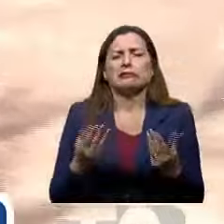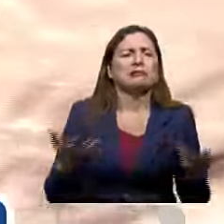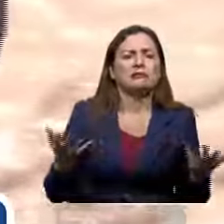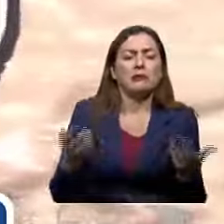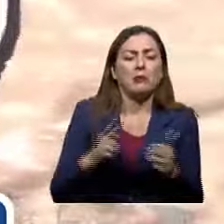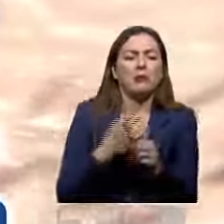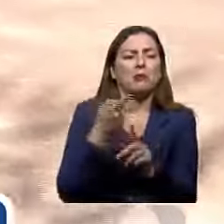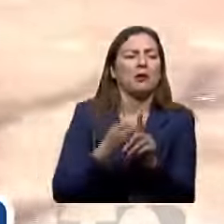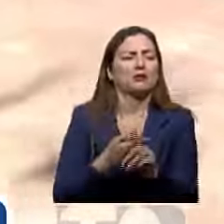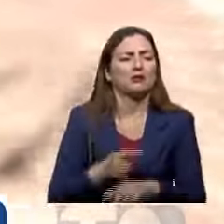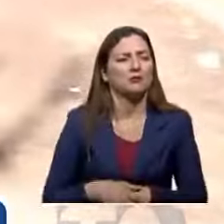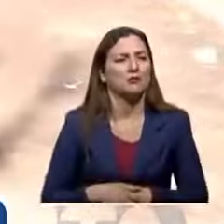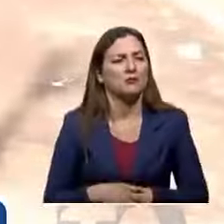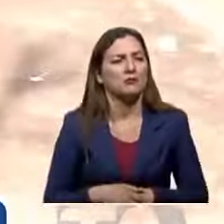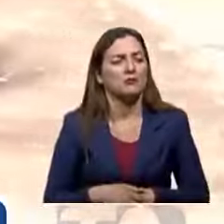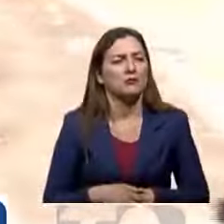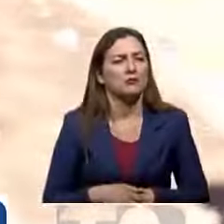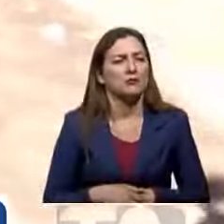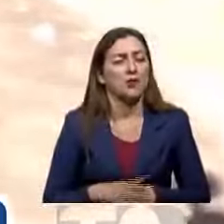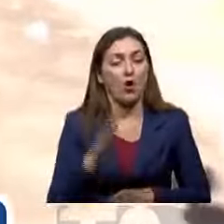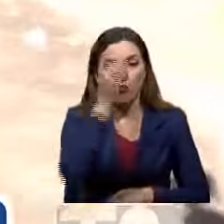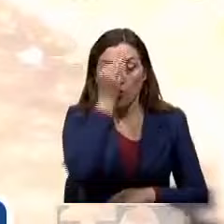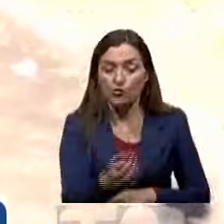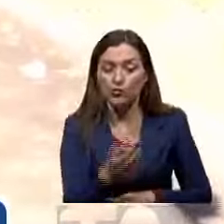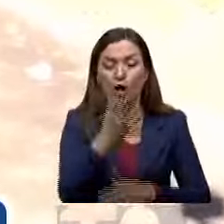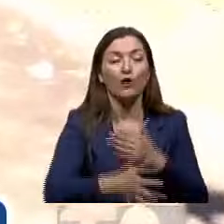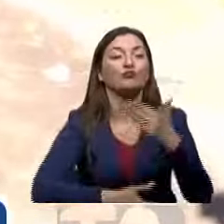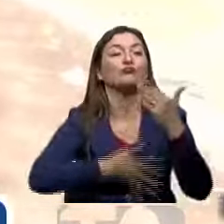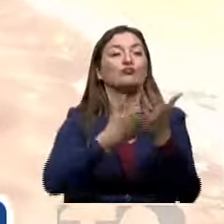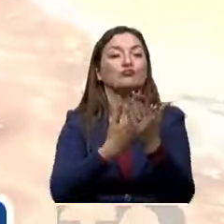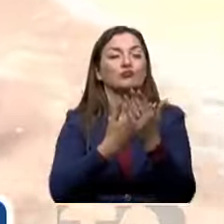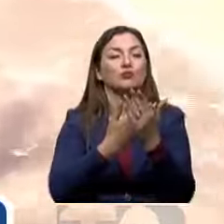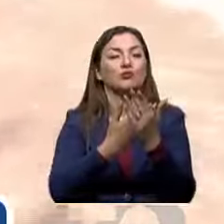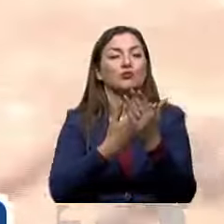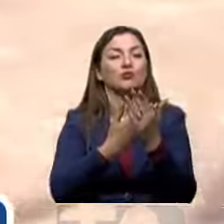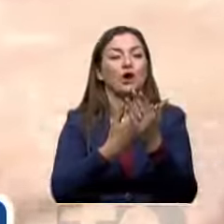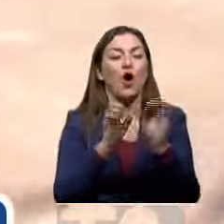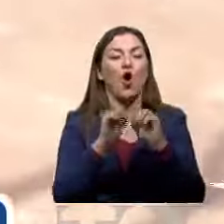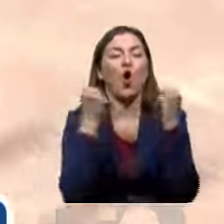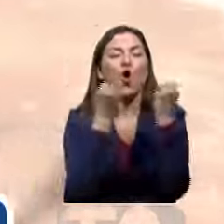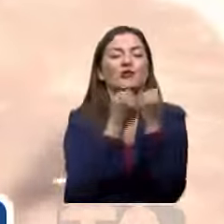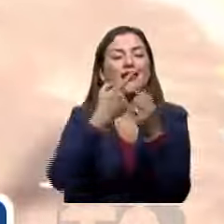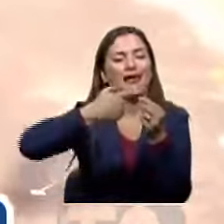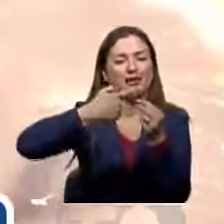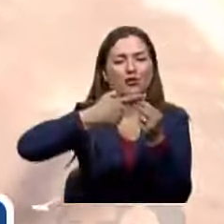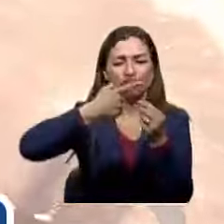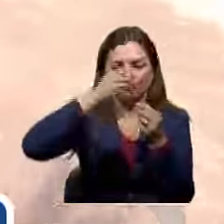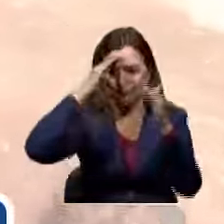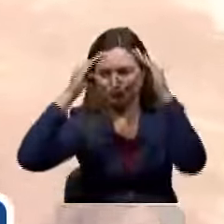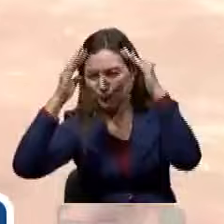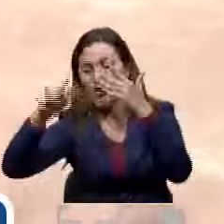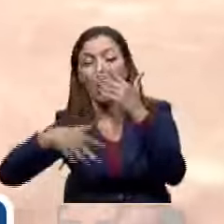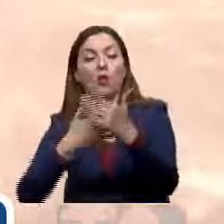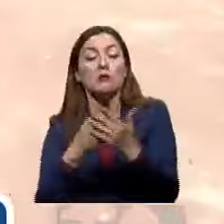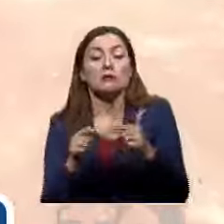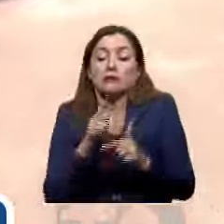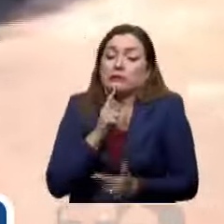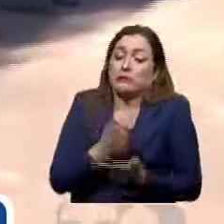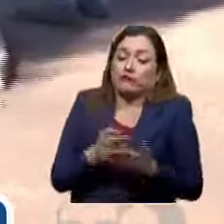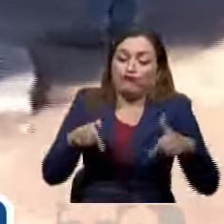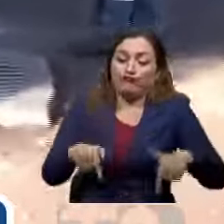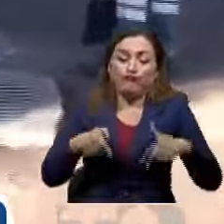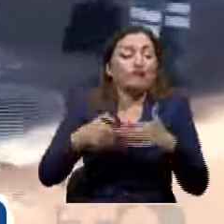estos primeros meses? Hola, buenos días a toda la sociedad quiteña. Sí, efectivamente estamos aquí en el parque,